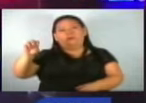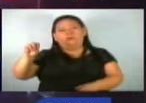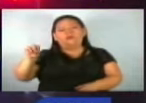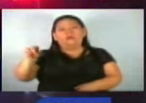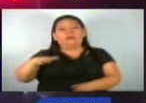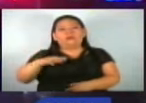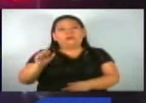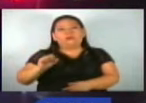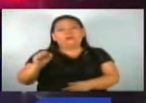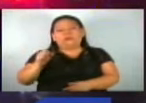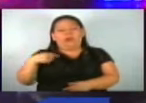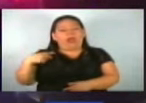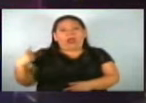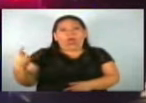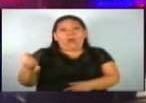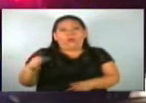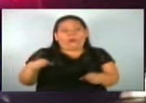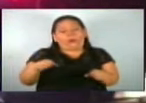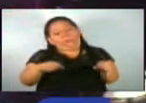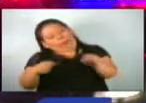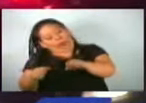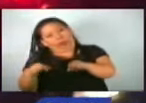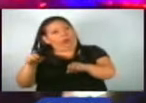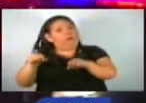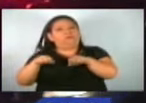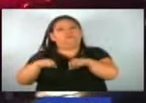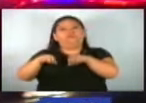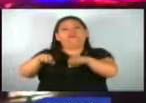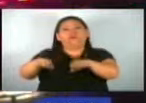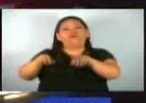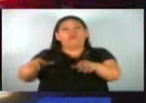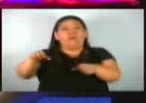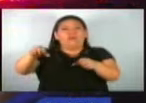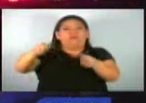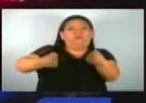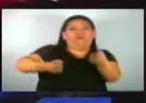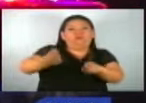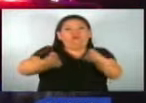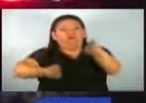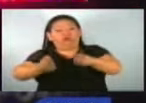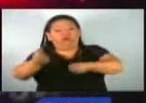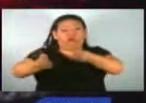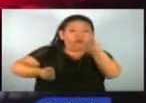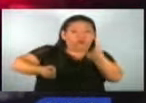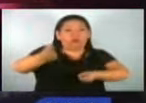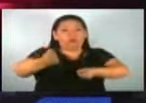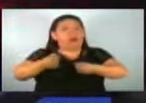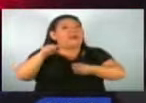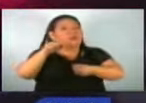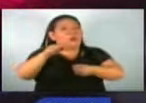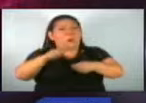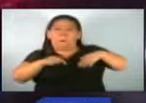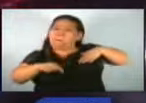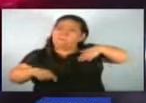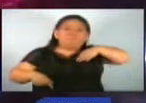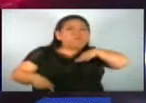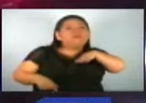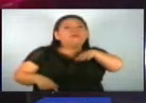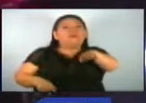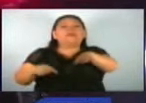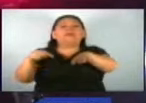verdad que sí, fue una muerte instantánea, ¿verdad? Ya que la excesiva velocidad fue lo que provocó que pasara lo que es